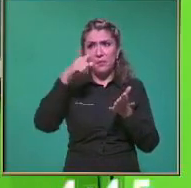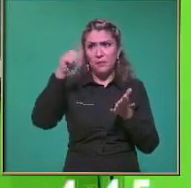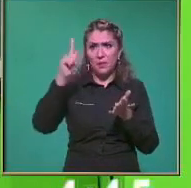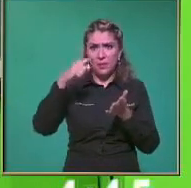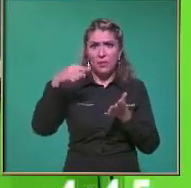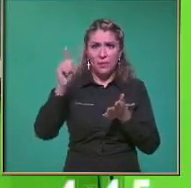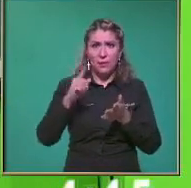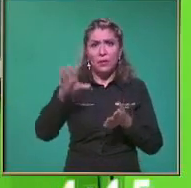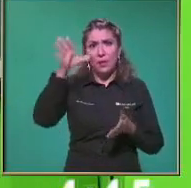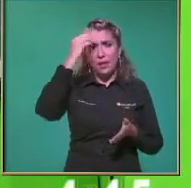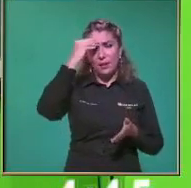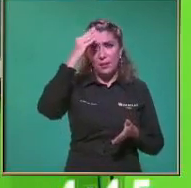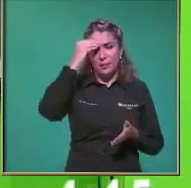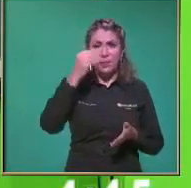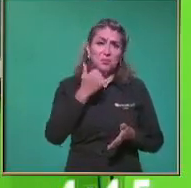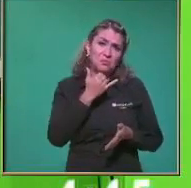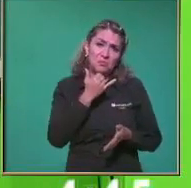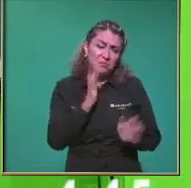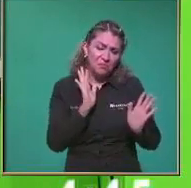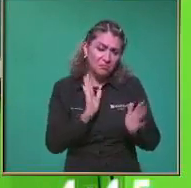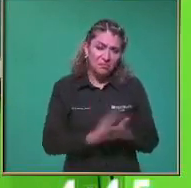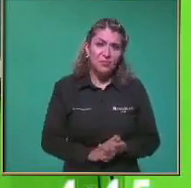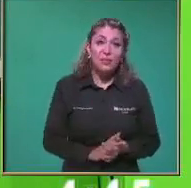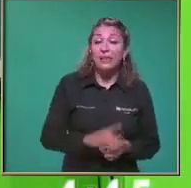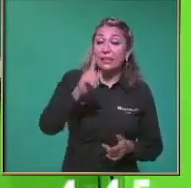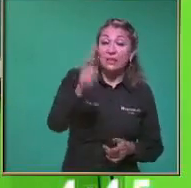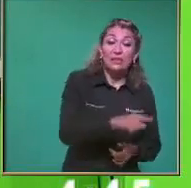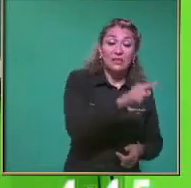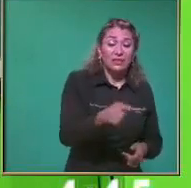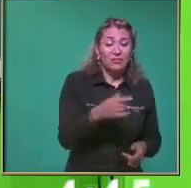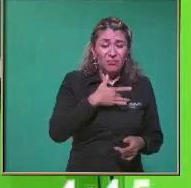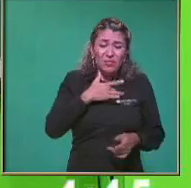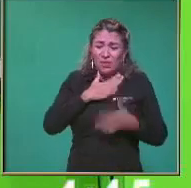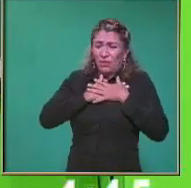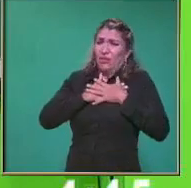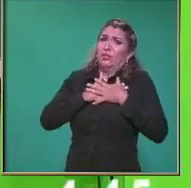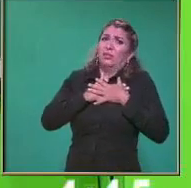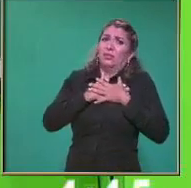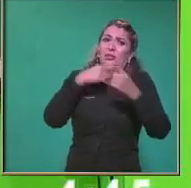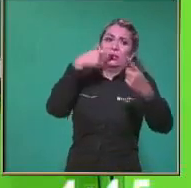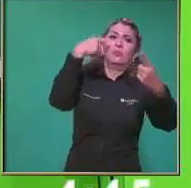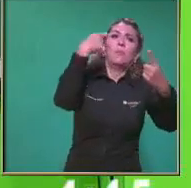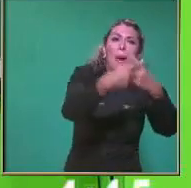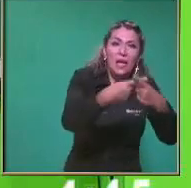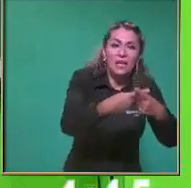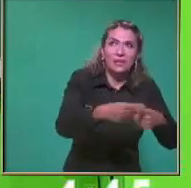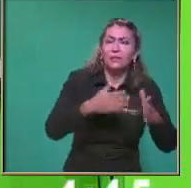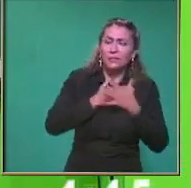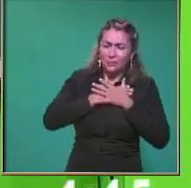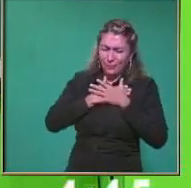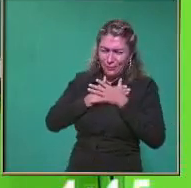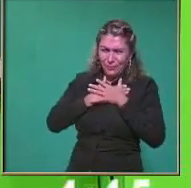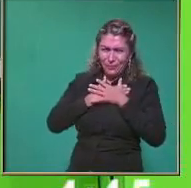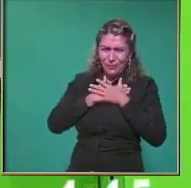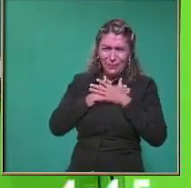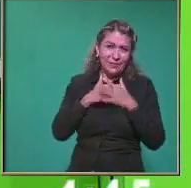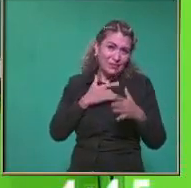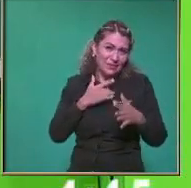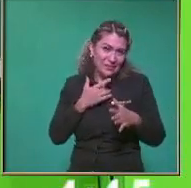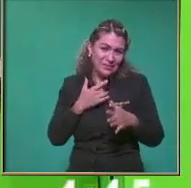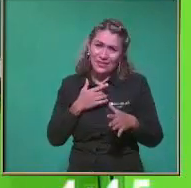que aprendamos de nuestro error. Pero si le pongo una tacha, una espantosa X, como decía alguien por ahí, alguien de mis